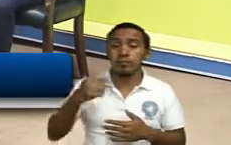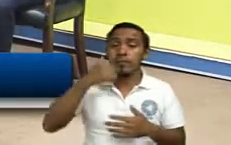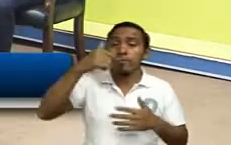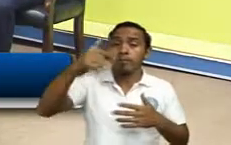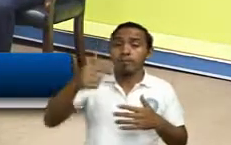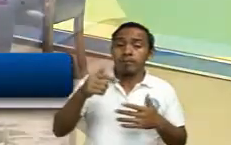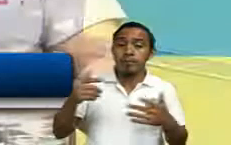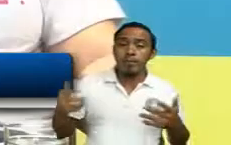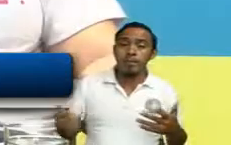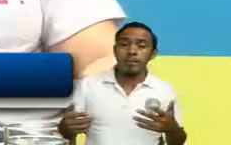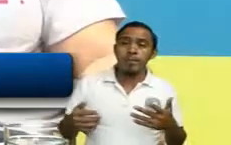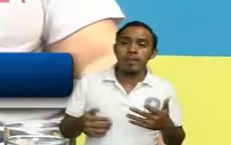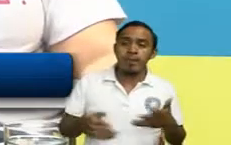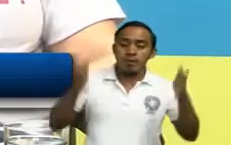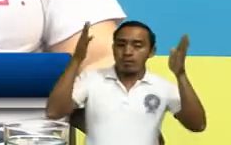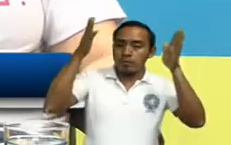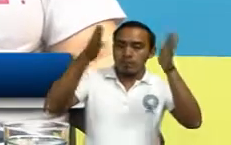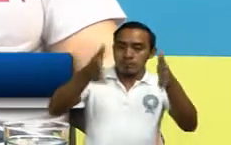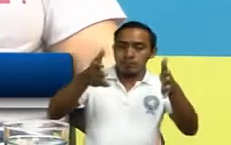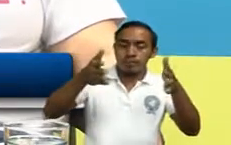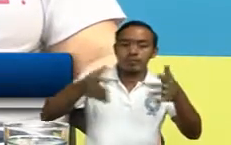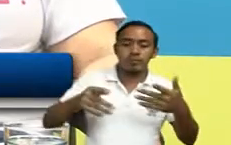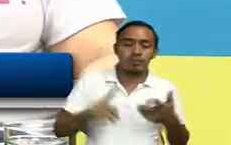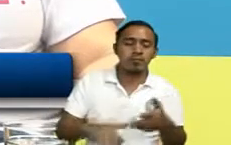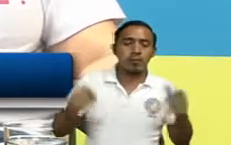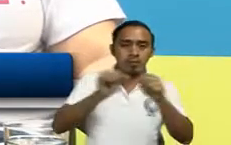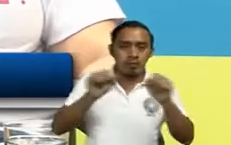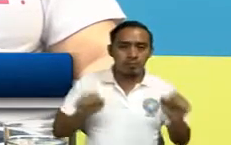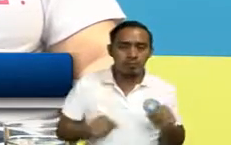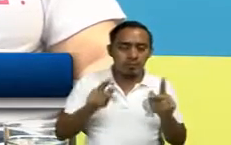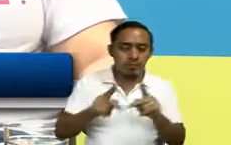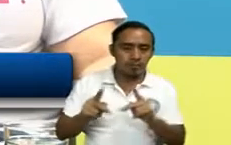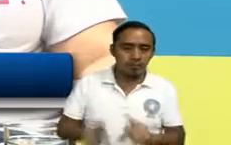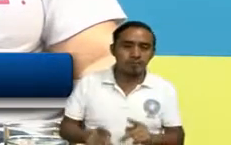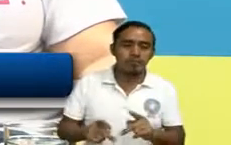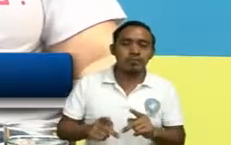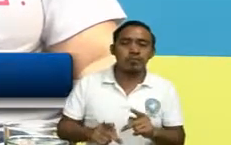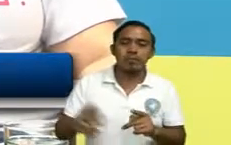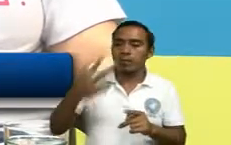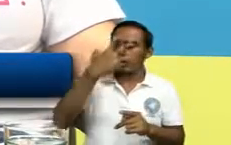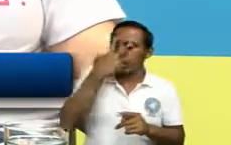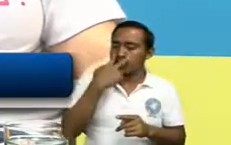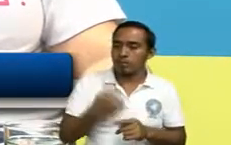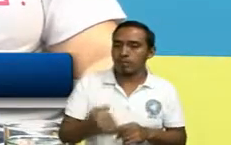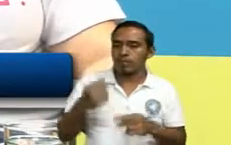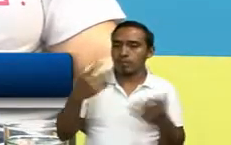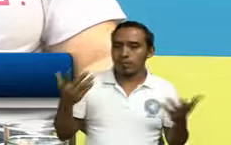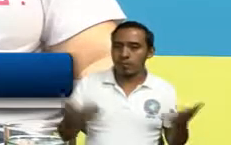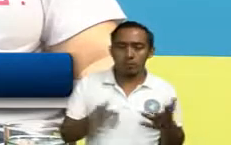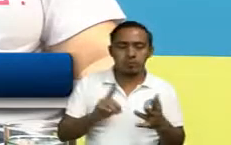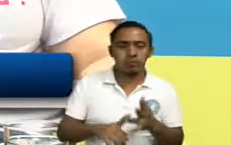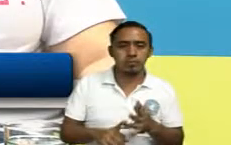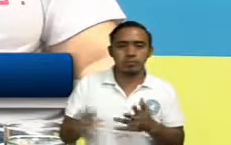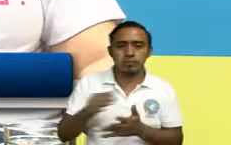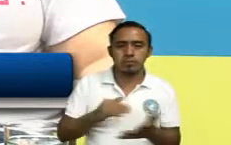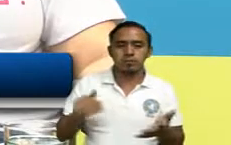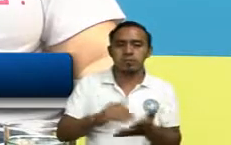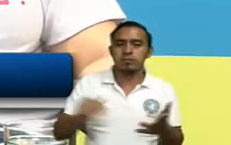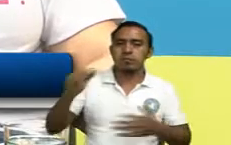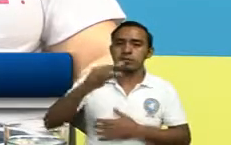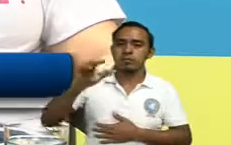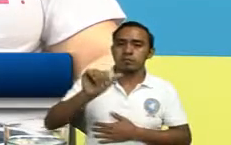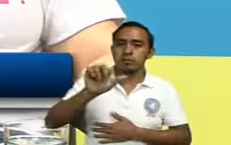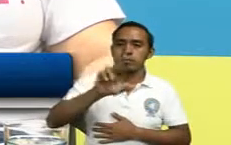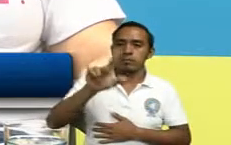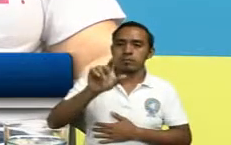es la atención y capacitación a personas ciegas, que estamos hablando del Centro Carlos Fonseca, se